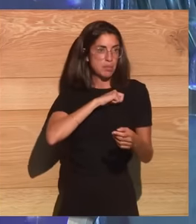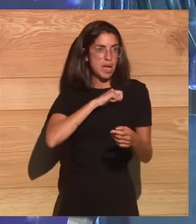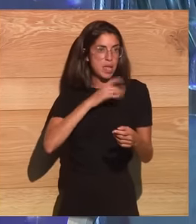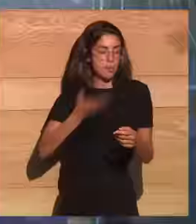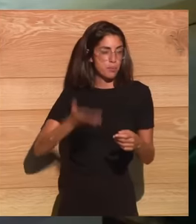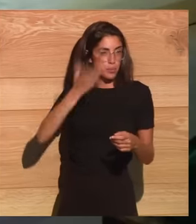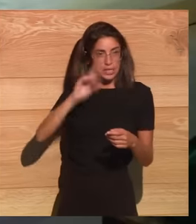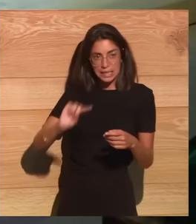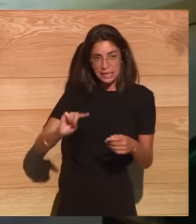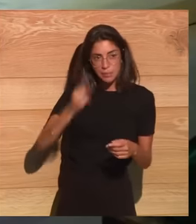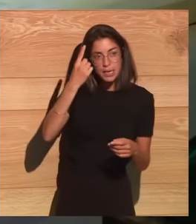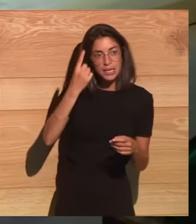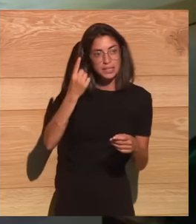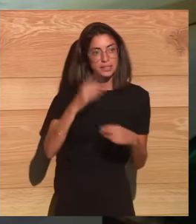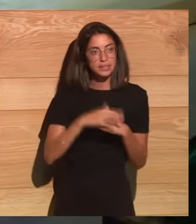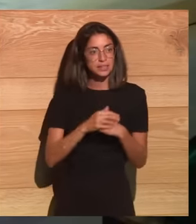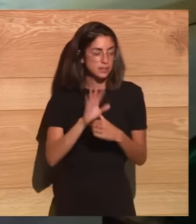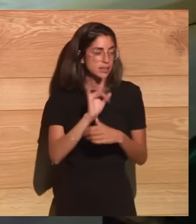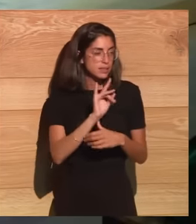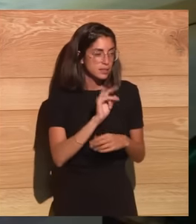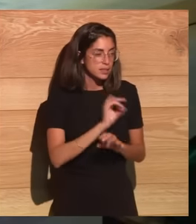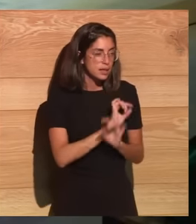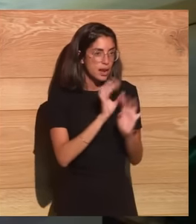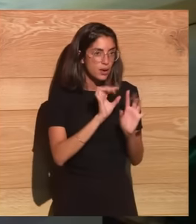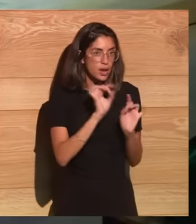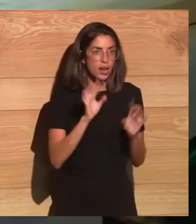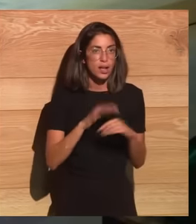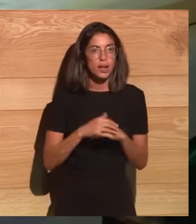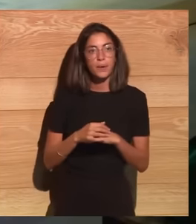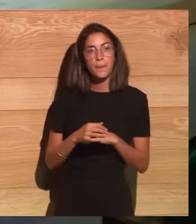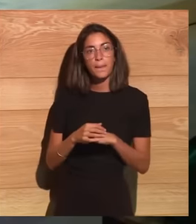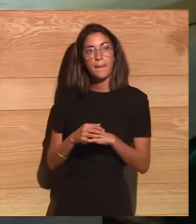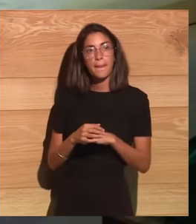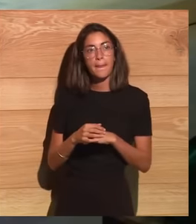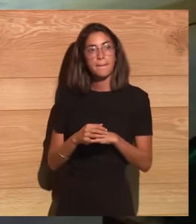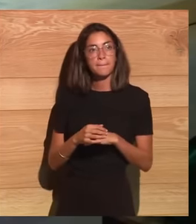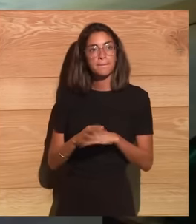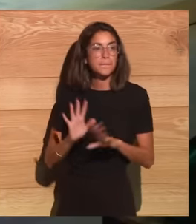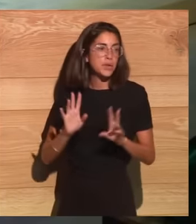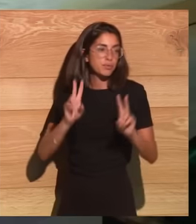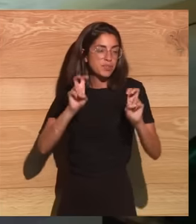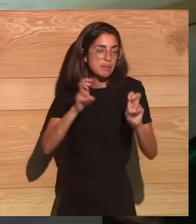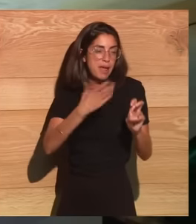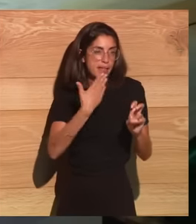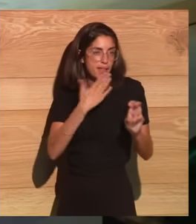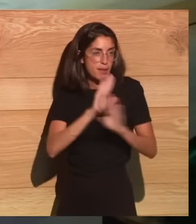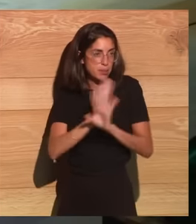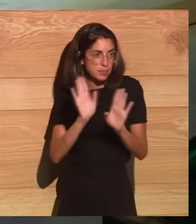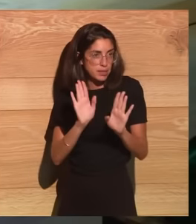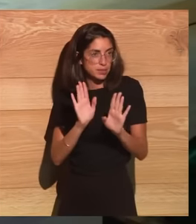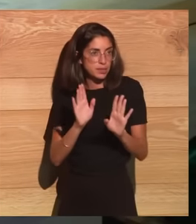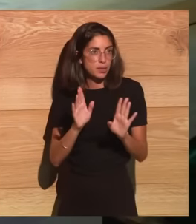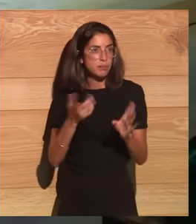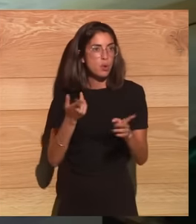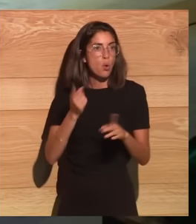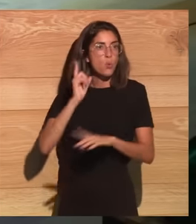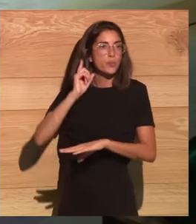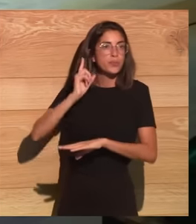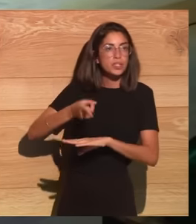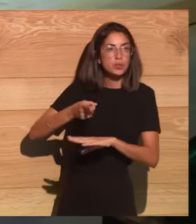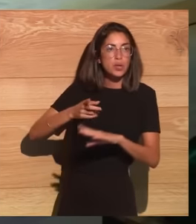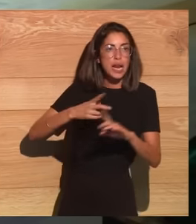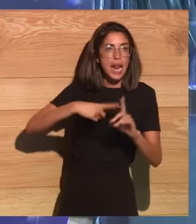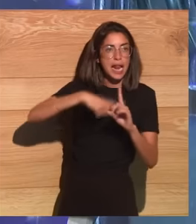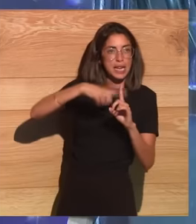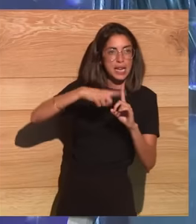sí. Se refiere a mí. Un director... Pero solo por edad, ¿eh? Por edad, tampoco, por edad. Un vale. Director de nivel internacional, sí, que ha